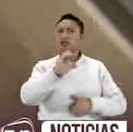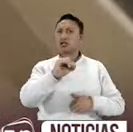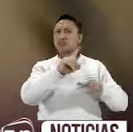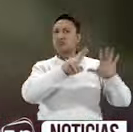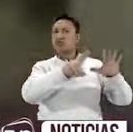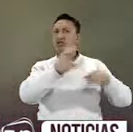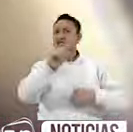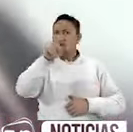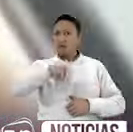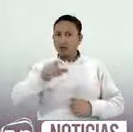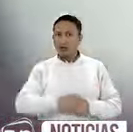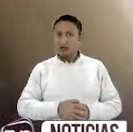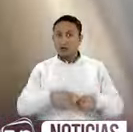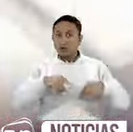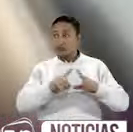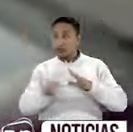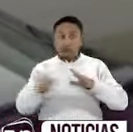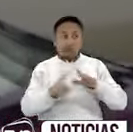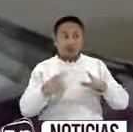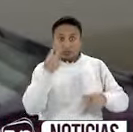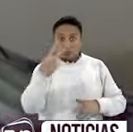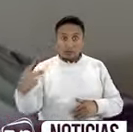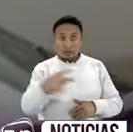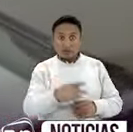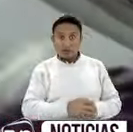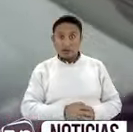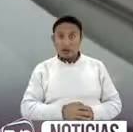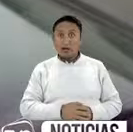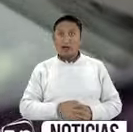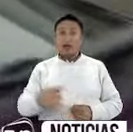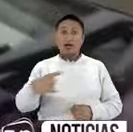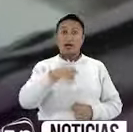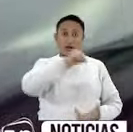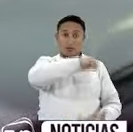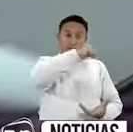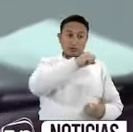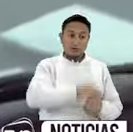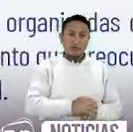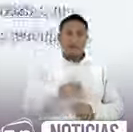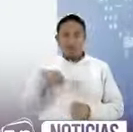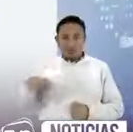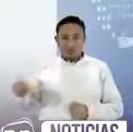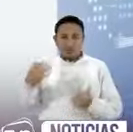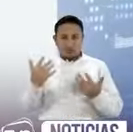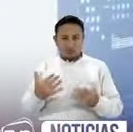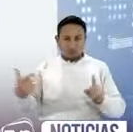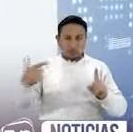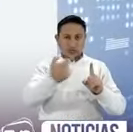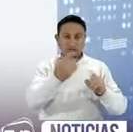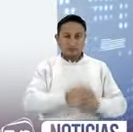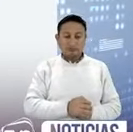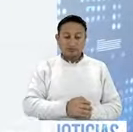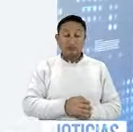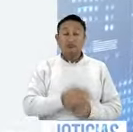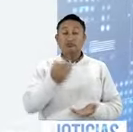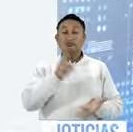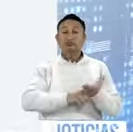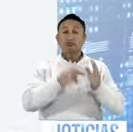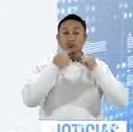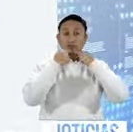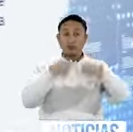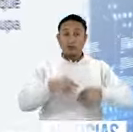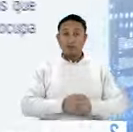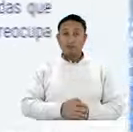Y la gente lo que hacía era huir a un lado porque ya vieron, dicen que vino a ver un bolso. Ya él lo estaban cazando, qué sé yo. A través de un comunicado,